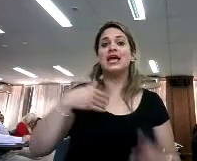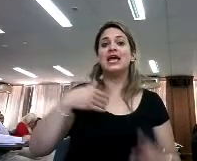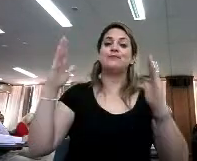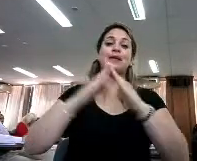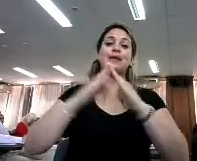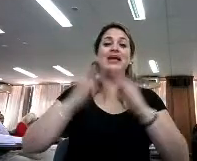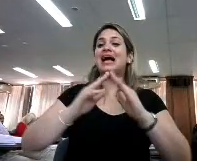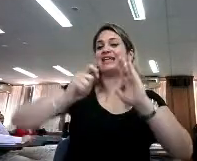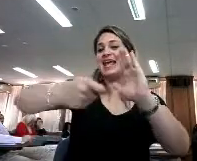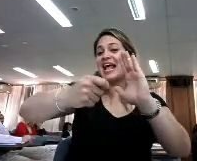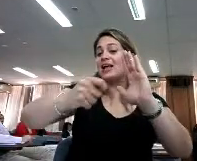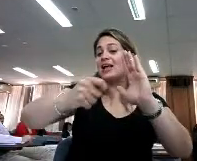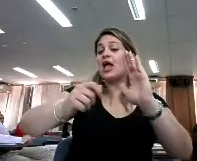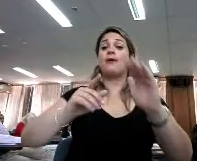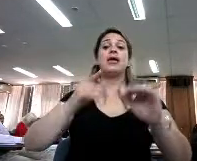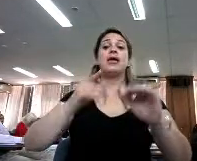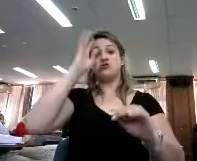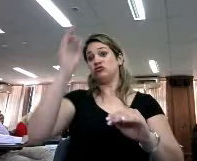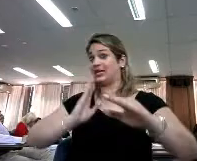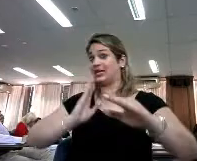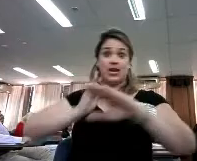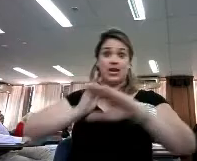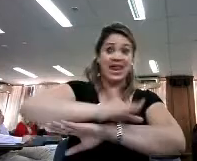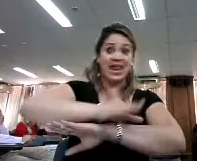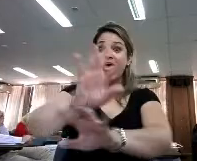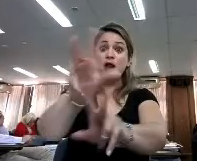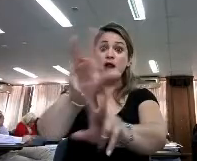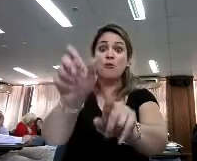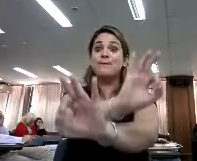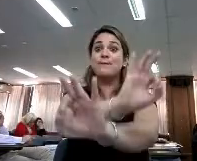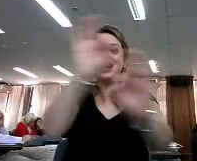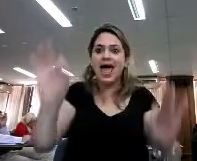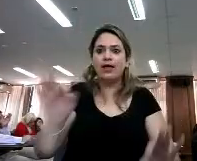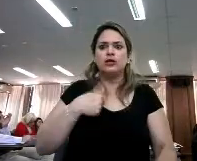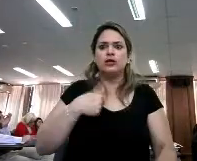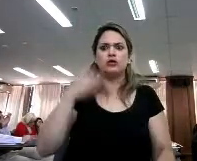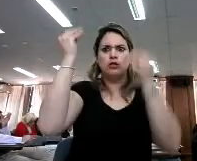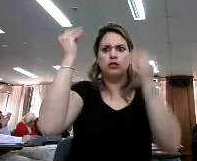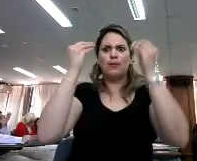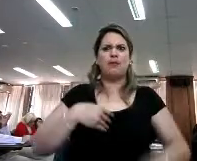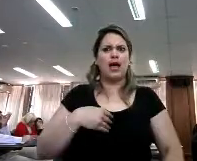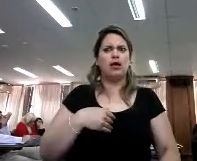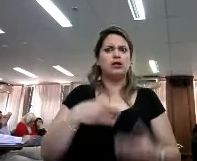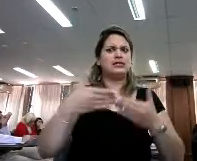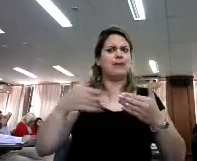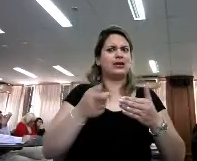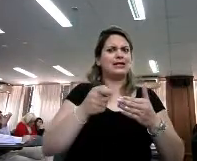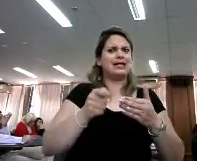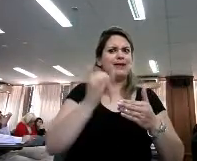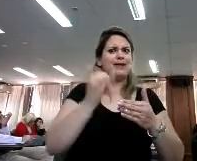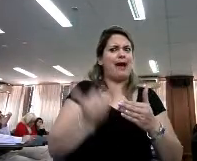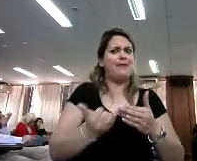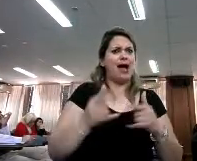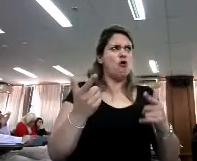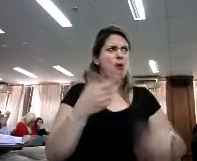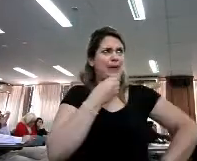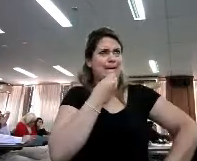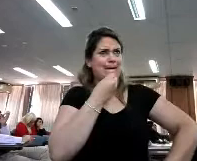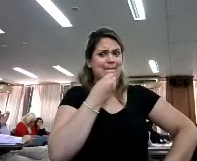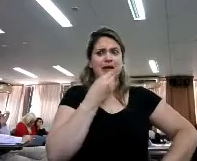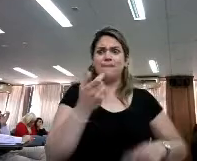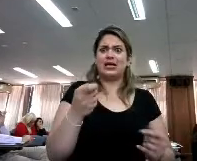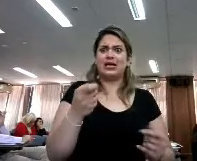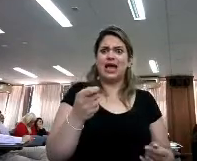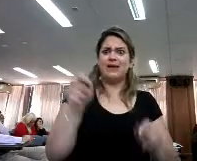llave y que nadie se me va a meter a mi casa, a venirme pensando que la puerta quedó ajustada porque tenía la llave